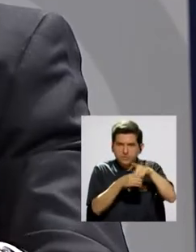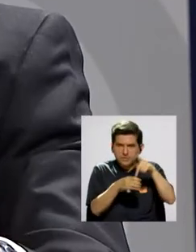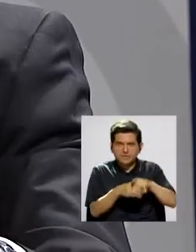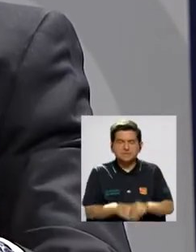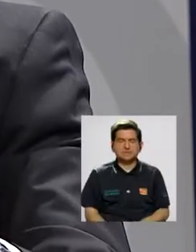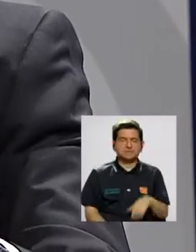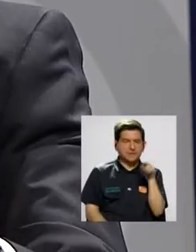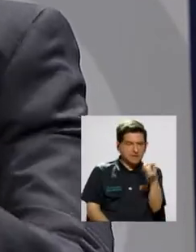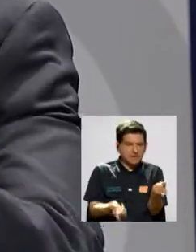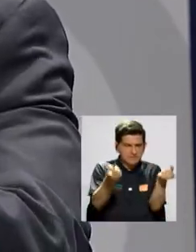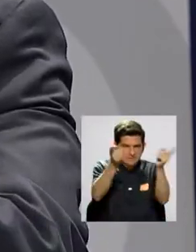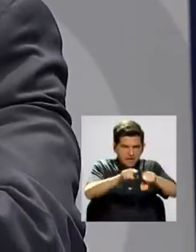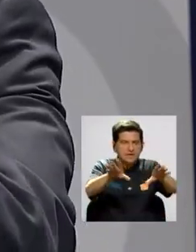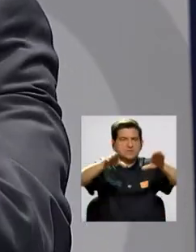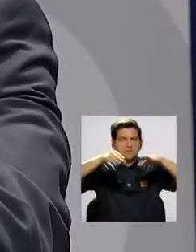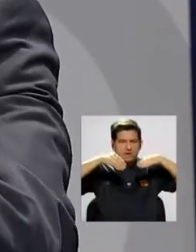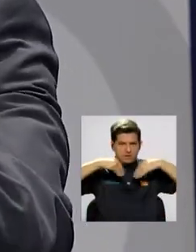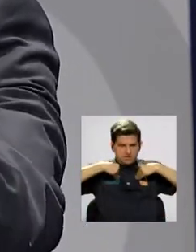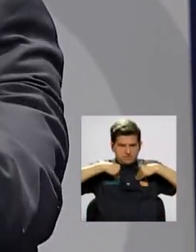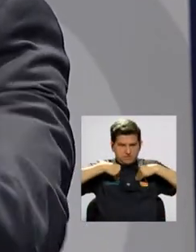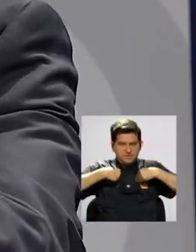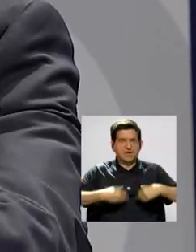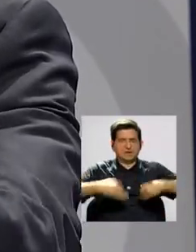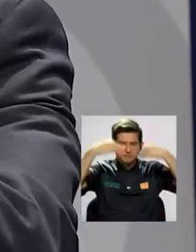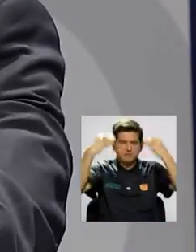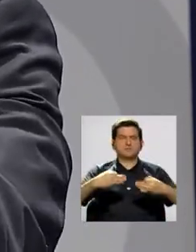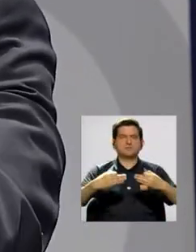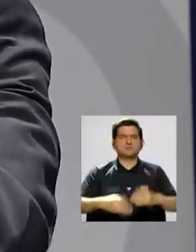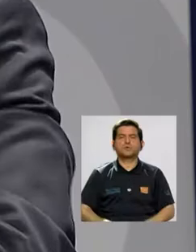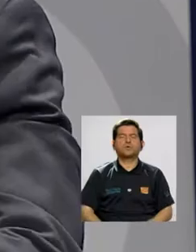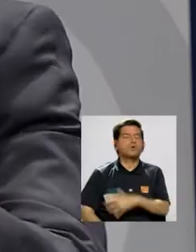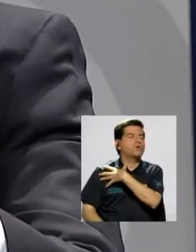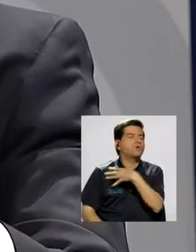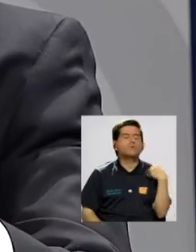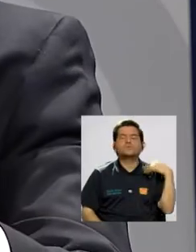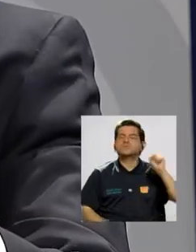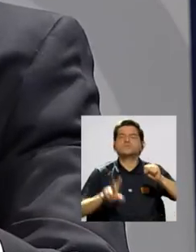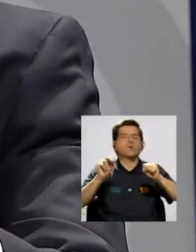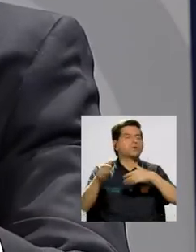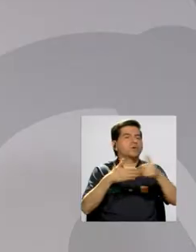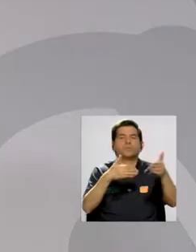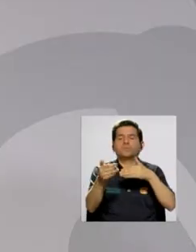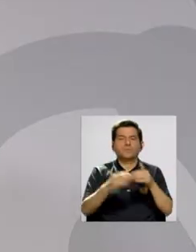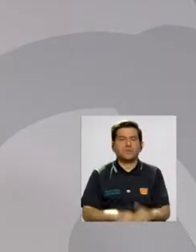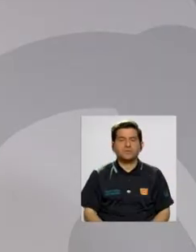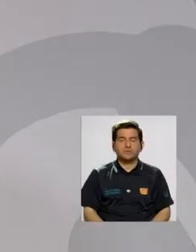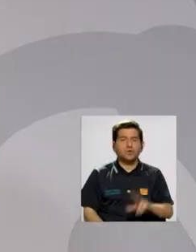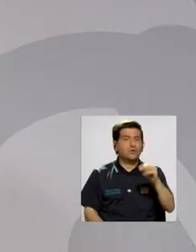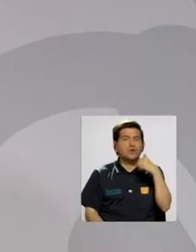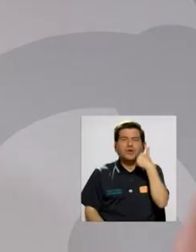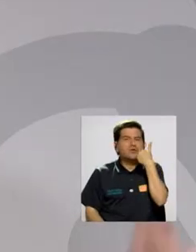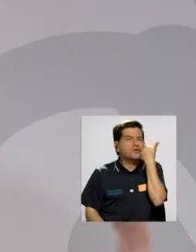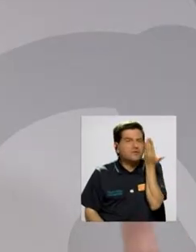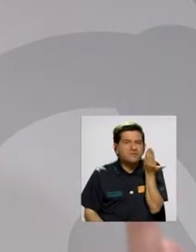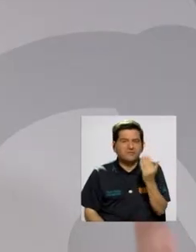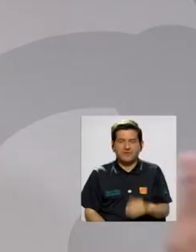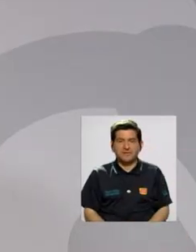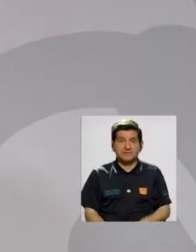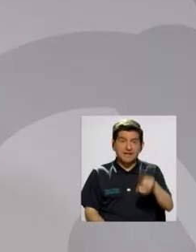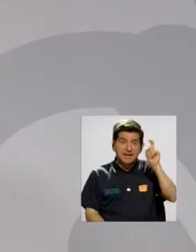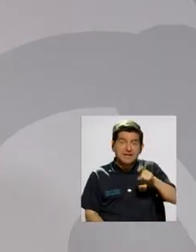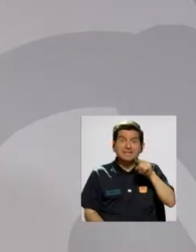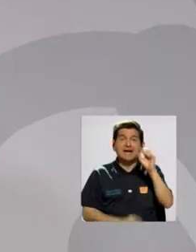esto asumamos efectivamente esa decisión, guste o no guste. A ninguno de los dos le va a ser fácil. Porque